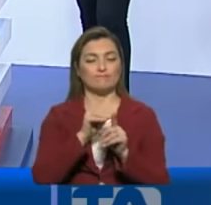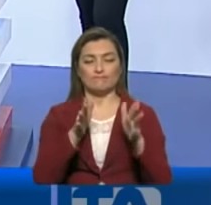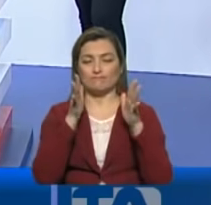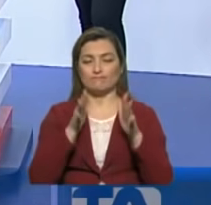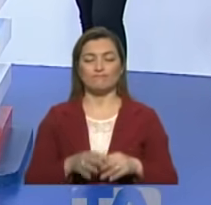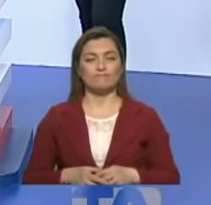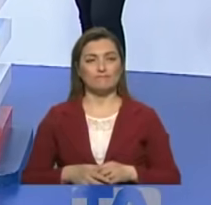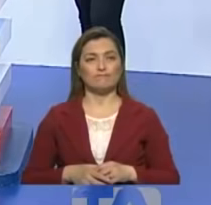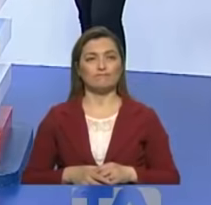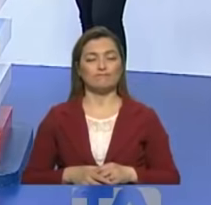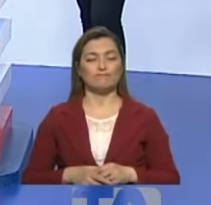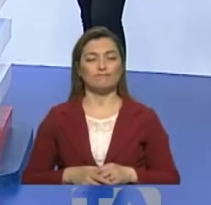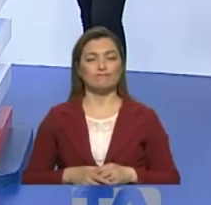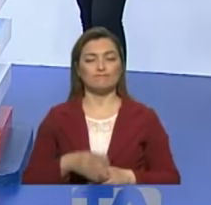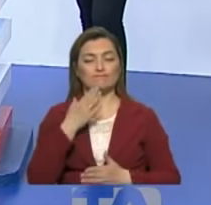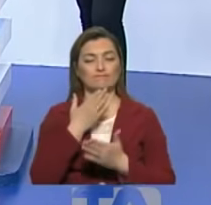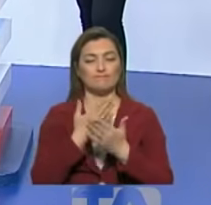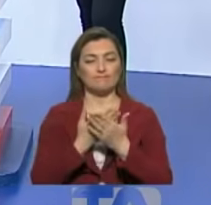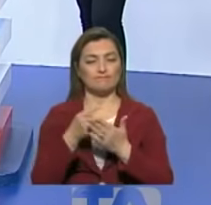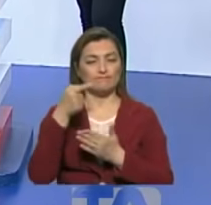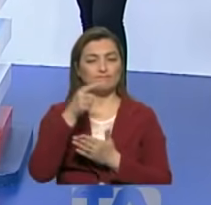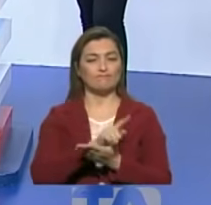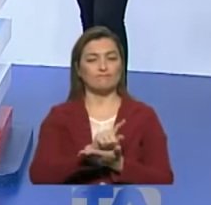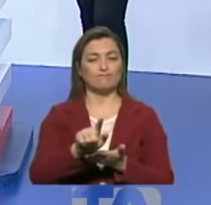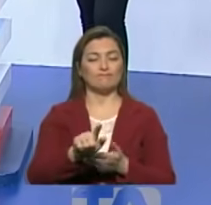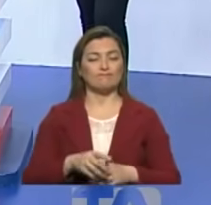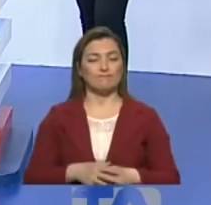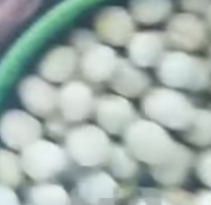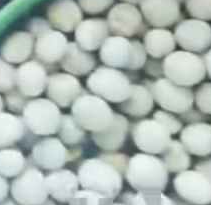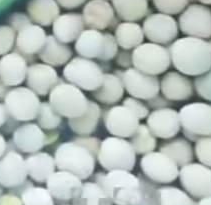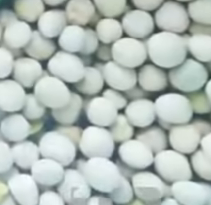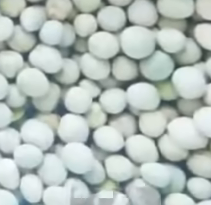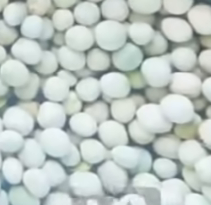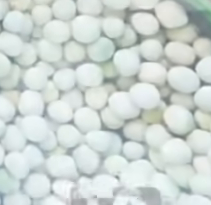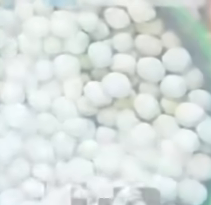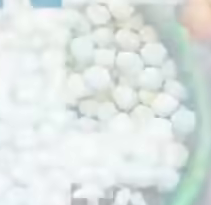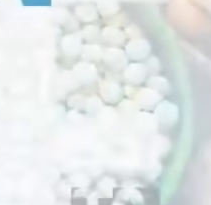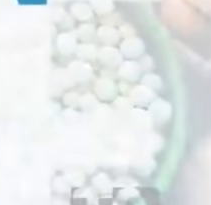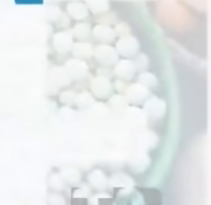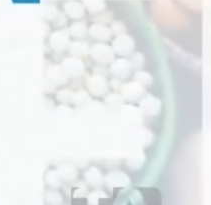pendientes de sus comentarios. Gracias, Steffi. Nos vemos la próxima semana. Buenos días. Vamos a una.